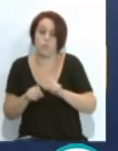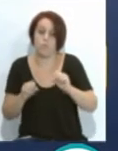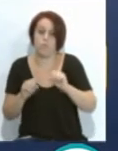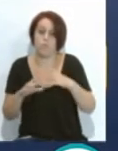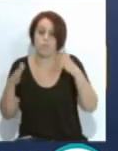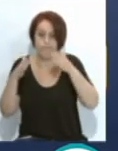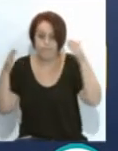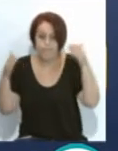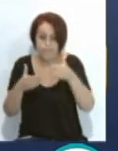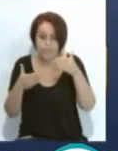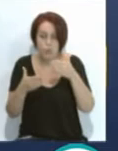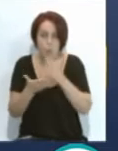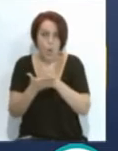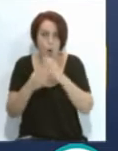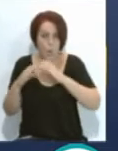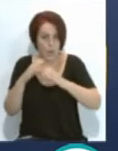yo